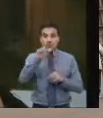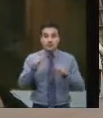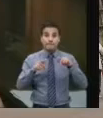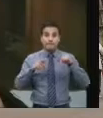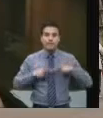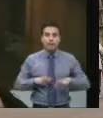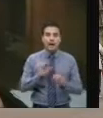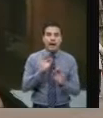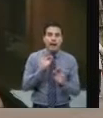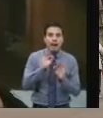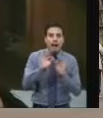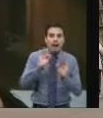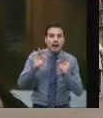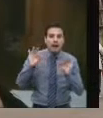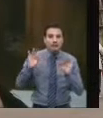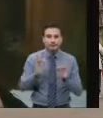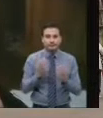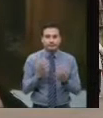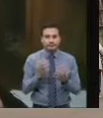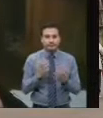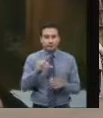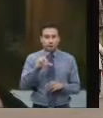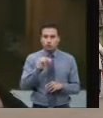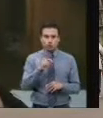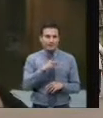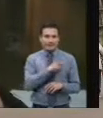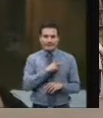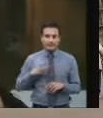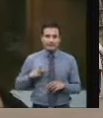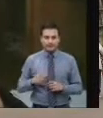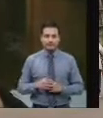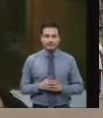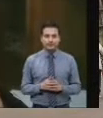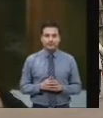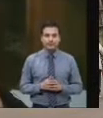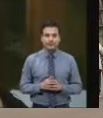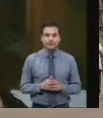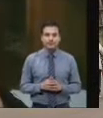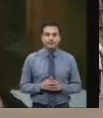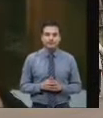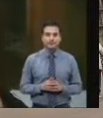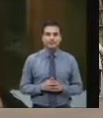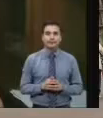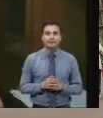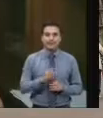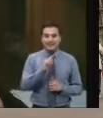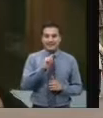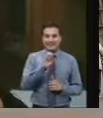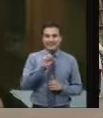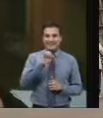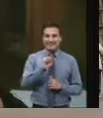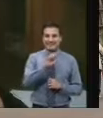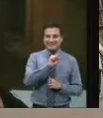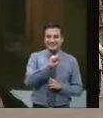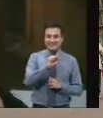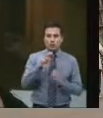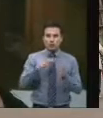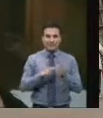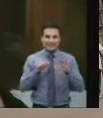votación ciudadana sin la posibilidad de que ésta pueda ser esclarecida. De acuerdo con la tesis